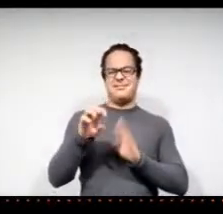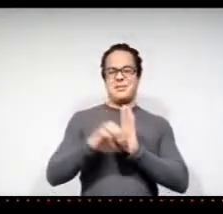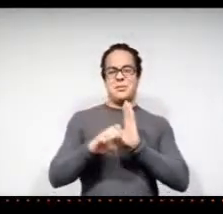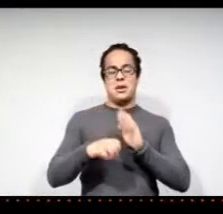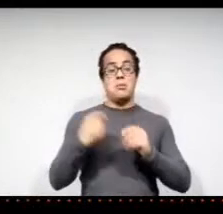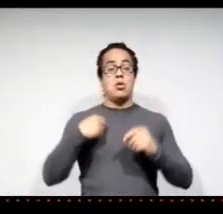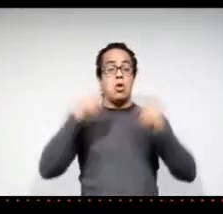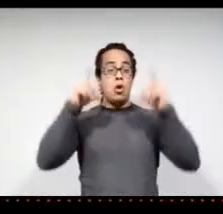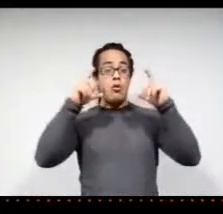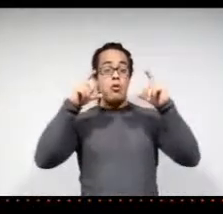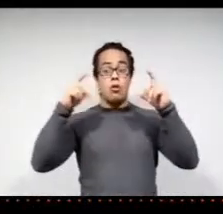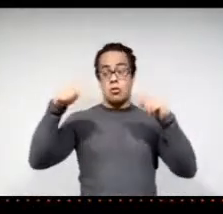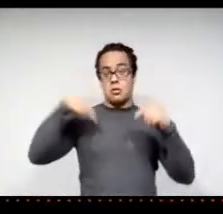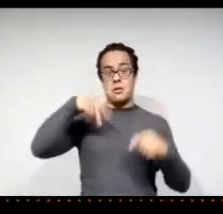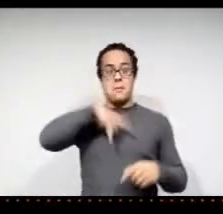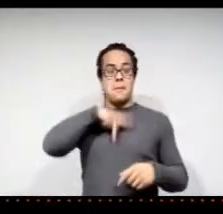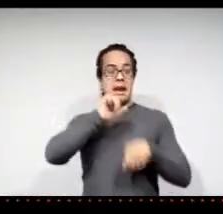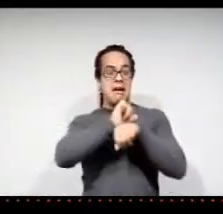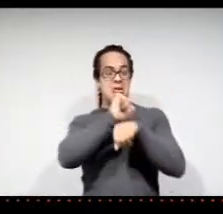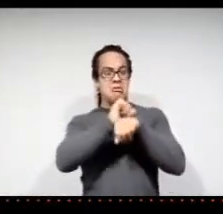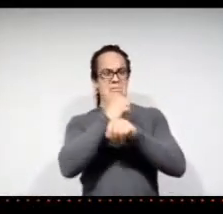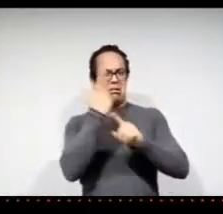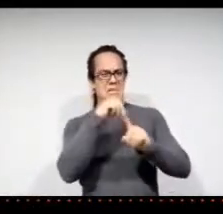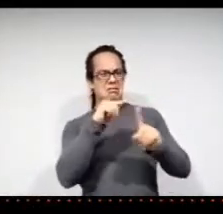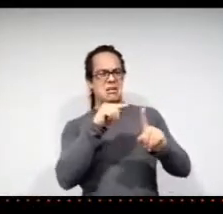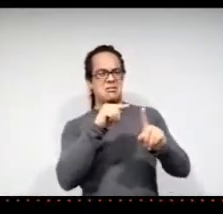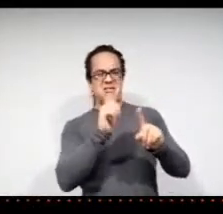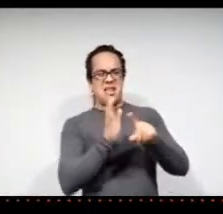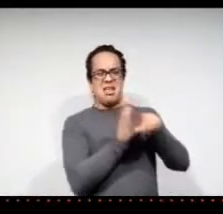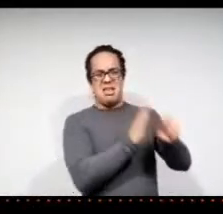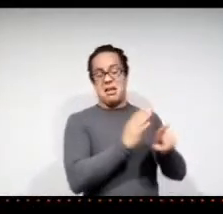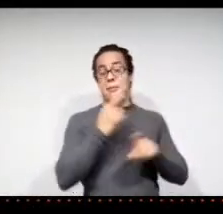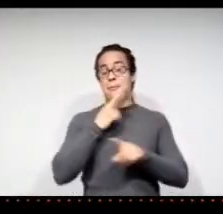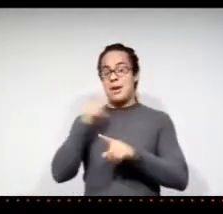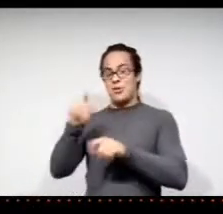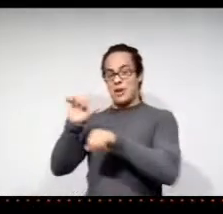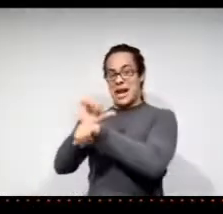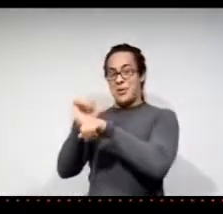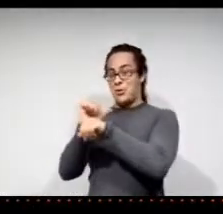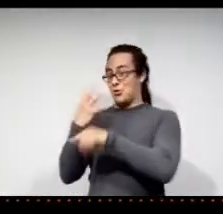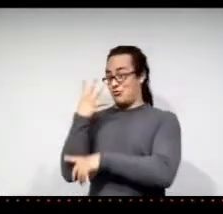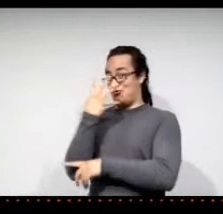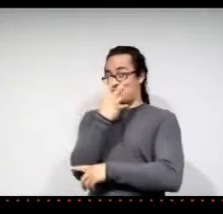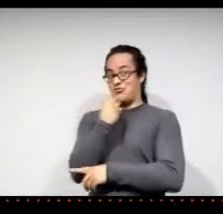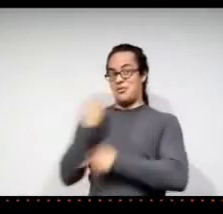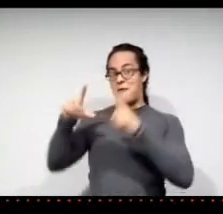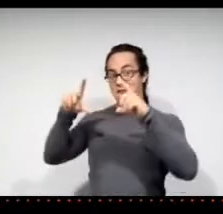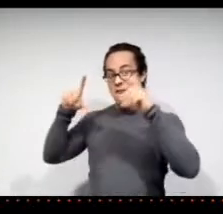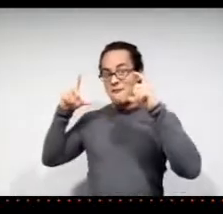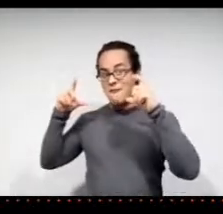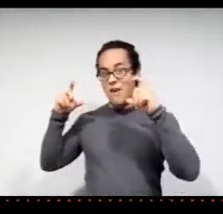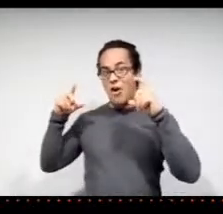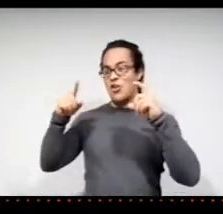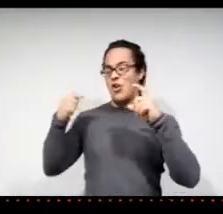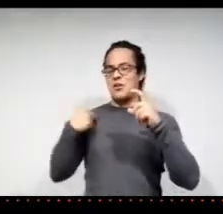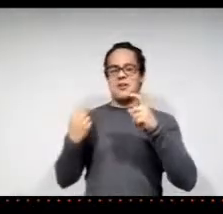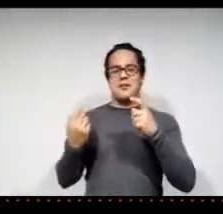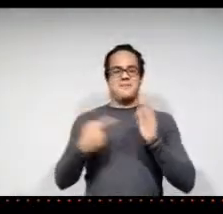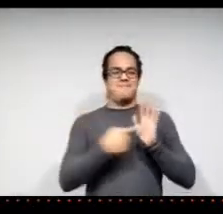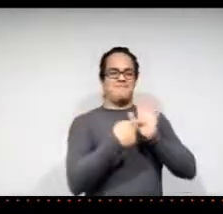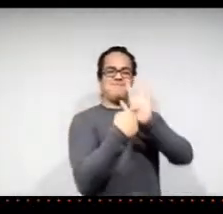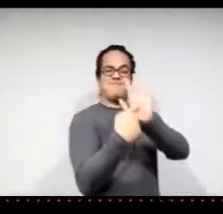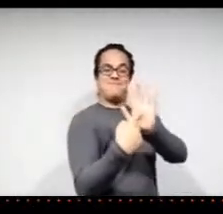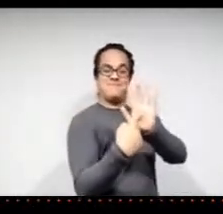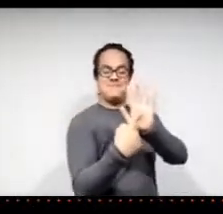con mi bocho todo estartalado, me lo saco con un Lamborghini, ¿verdad? Y lo publico. Y cuando tú te comparas contra el respecto de